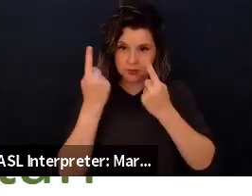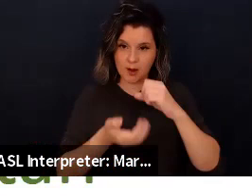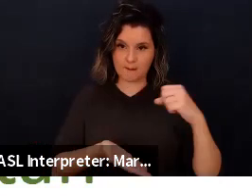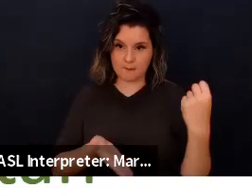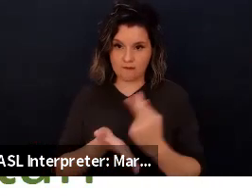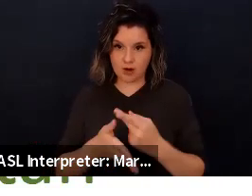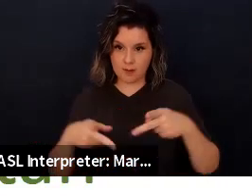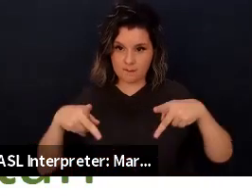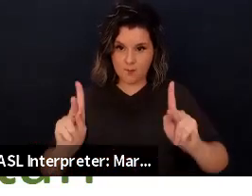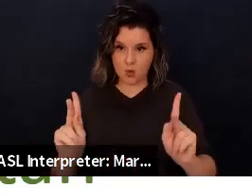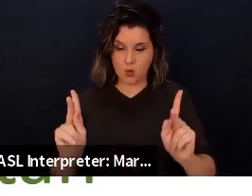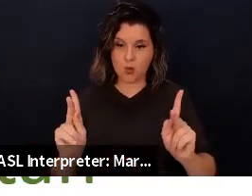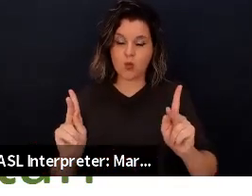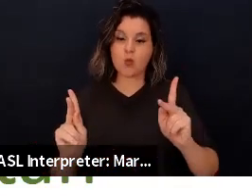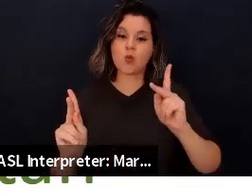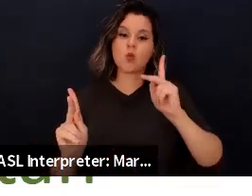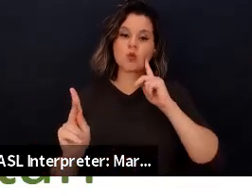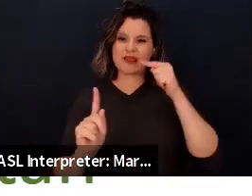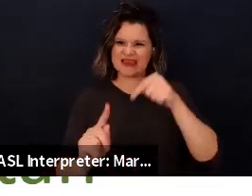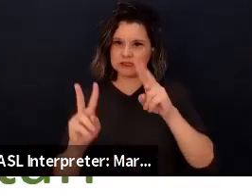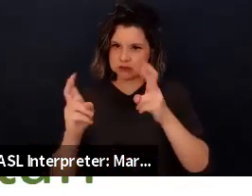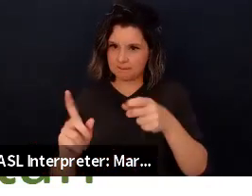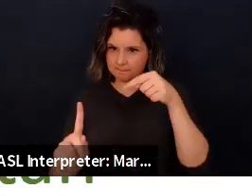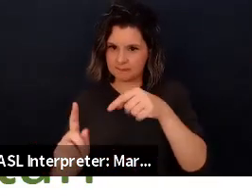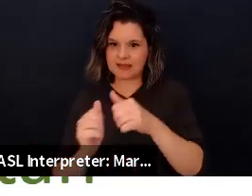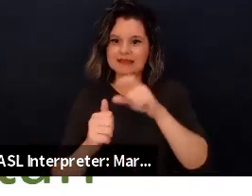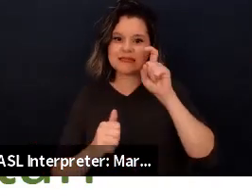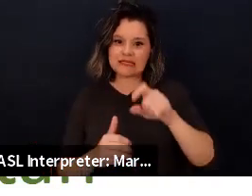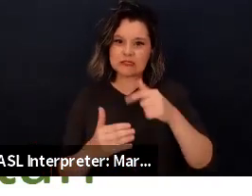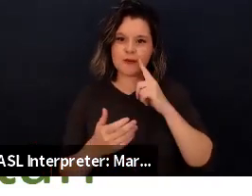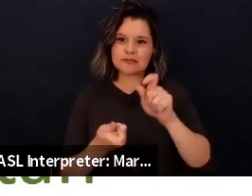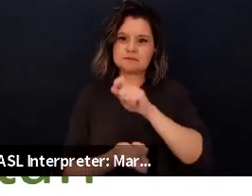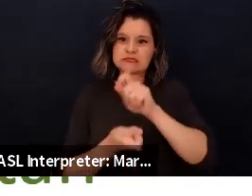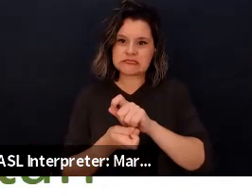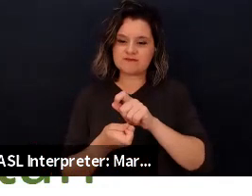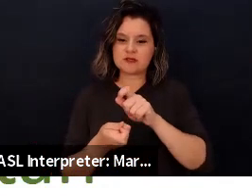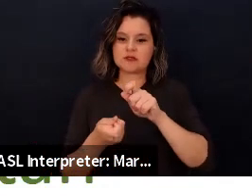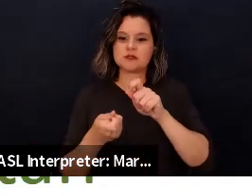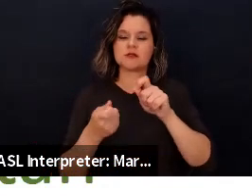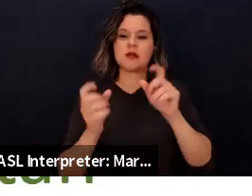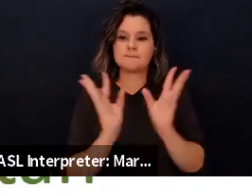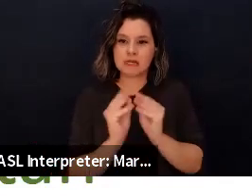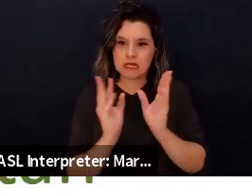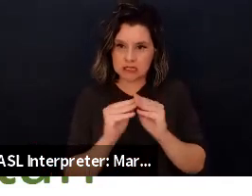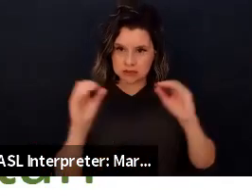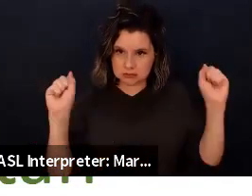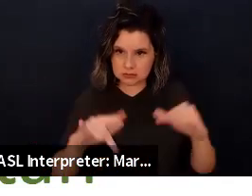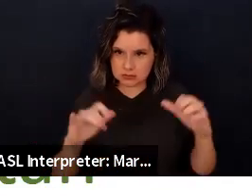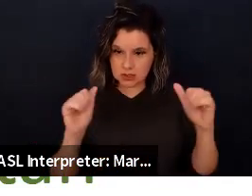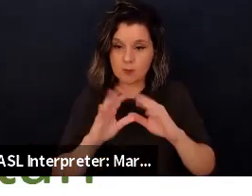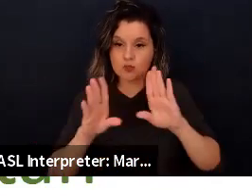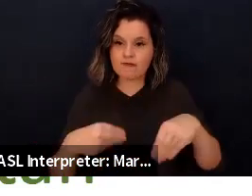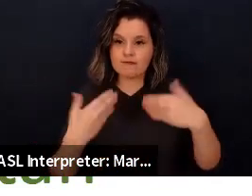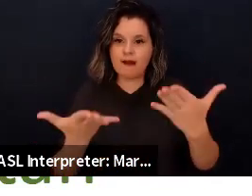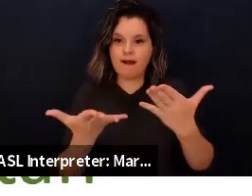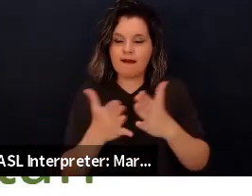permiso sobre este tema, que tienen que tener ciertas juntas y tienen que darle a la comunidad una